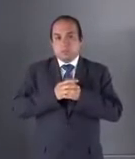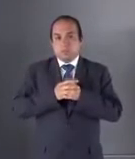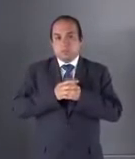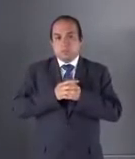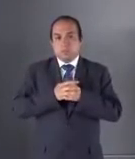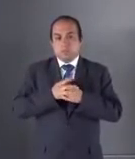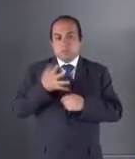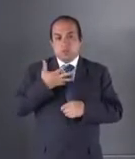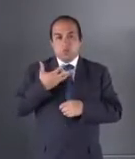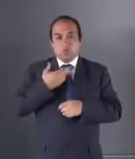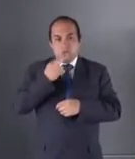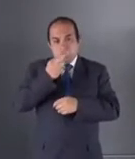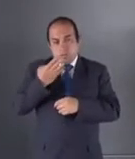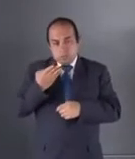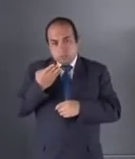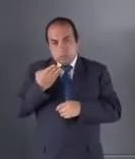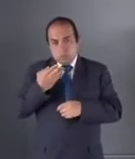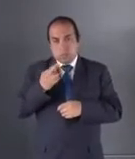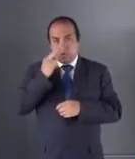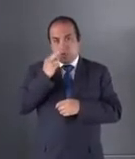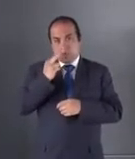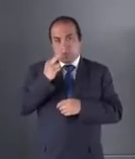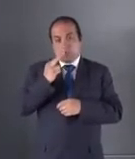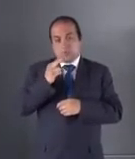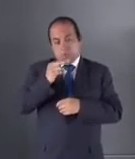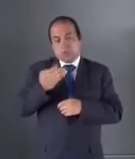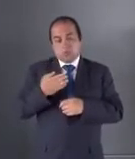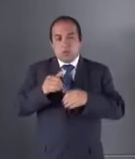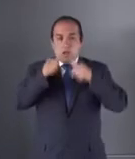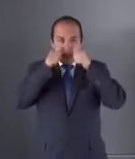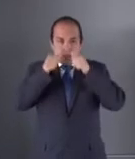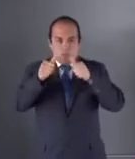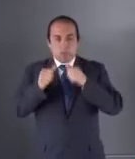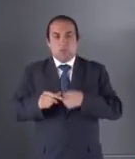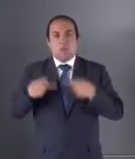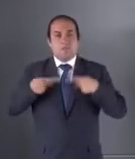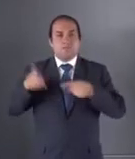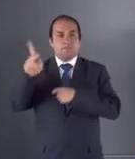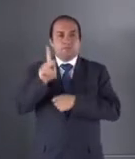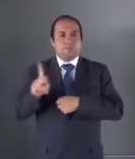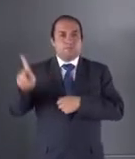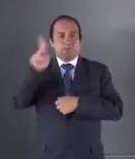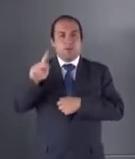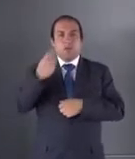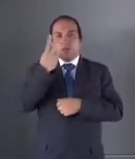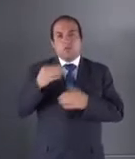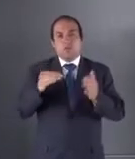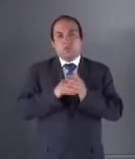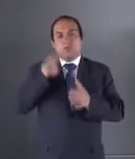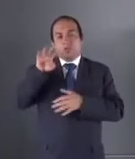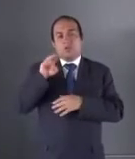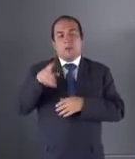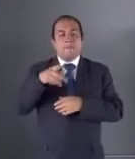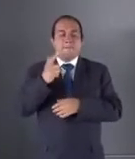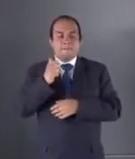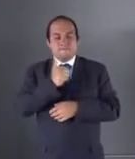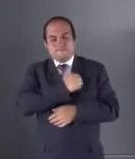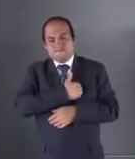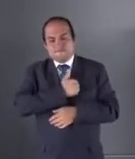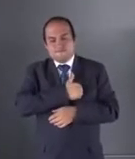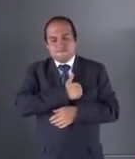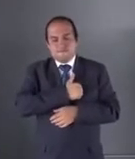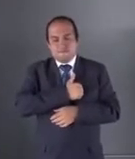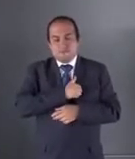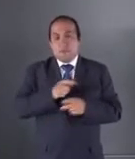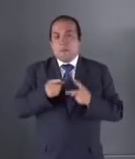un recibimiento por parte de la ciudadanía y una atención a la ciudadanía muy importante en 2019. Desafortunadamente, a partir